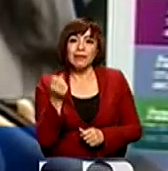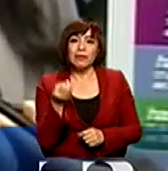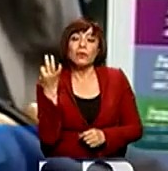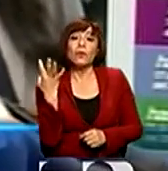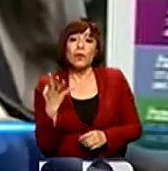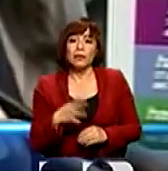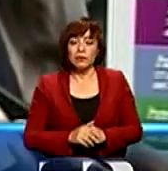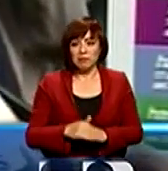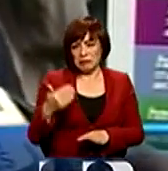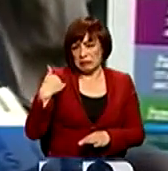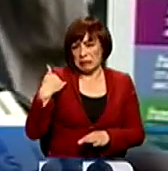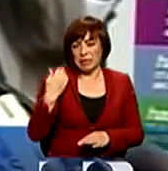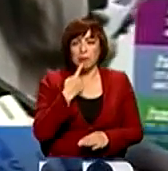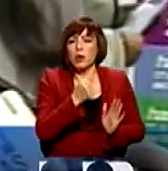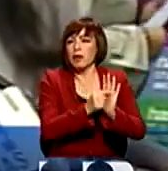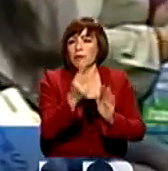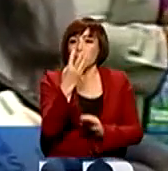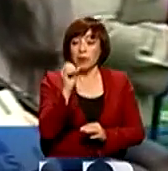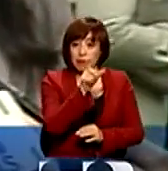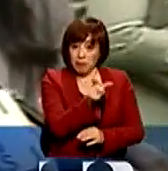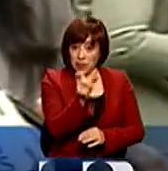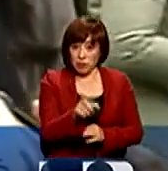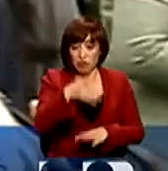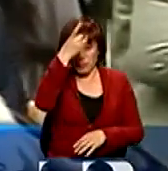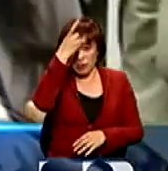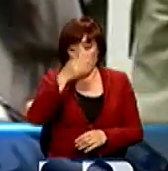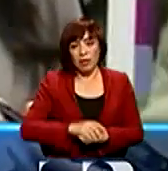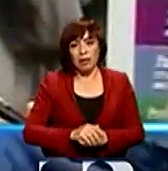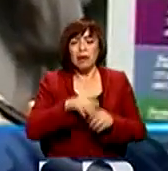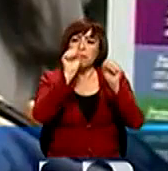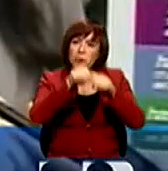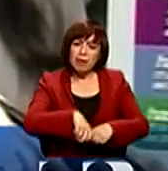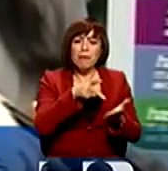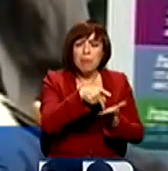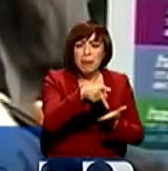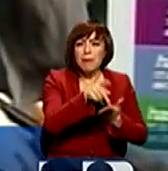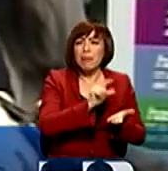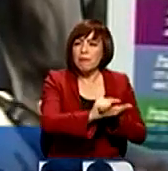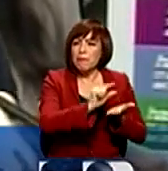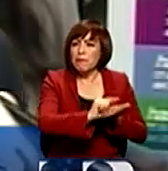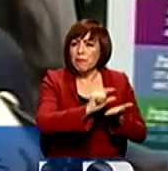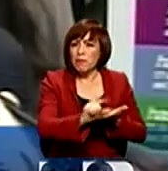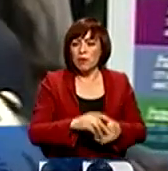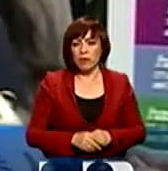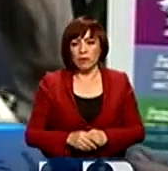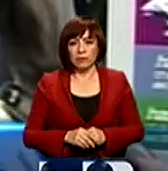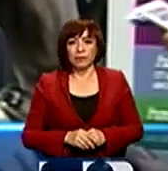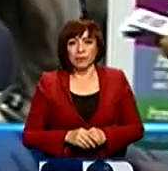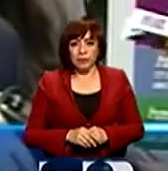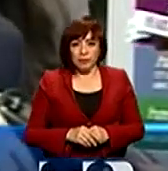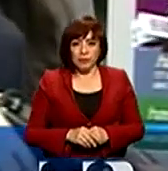tiene 20 títulos de crédito, no tiene total, vaya, pague 4, 5, 6, los que tenga, cancele los títulos que tenga y